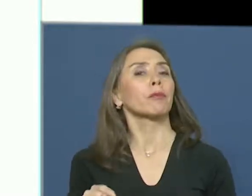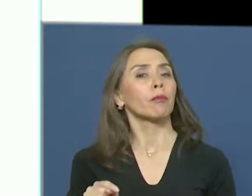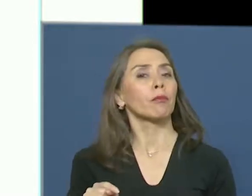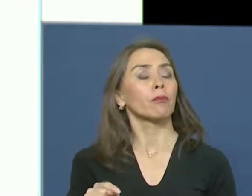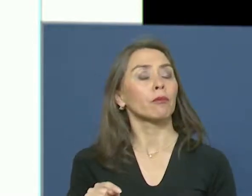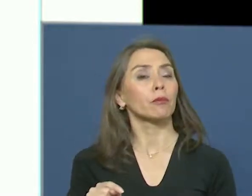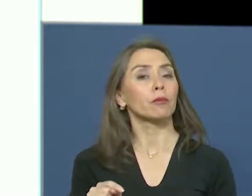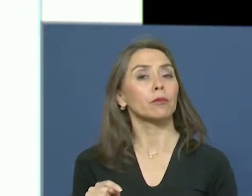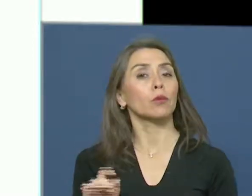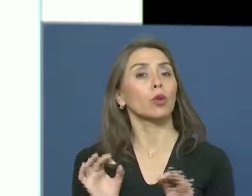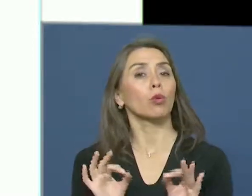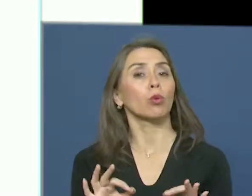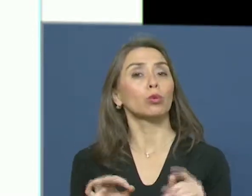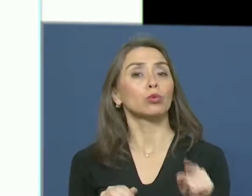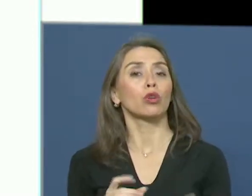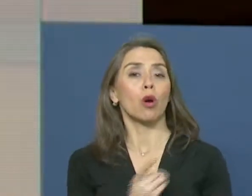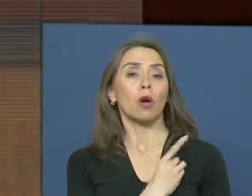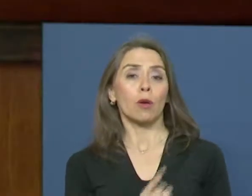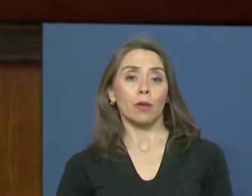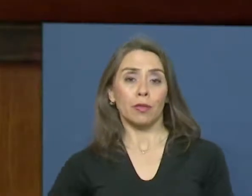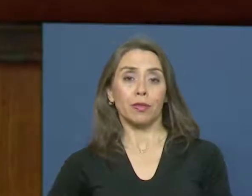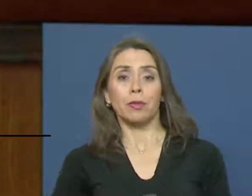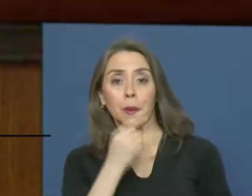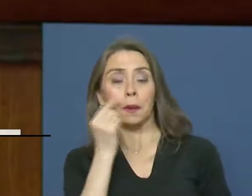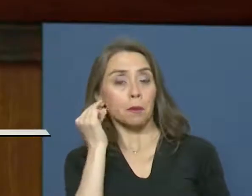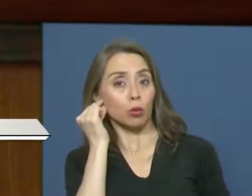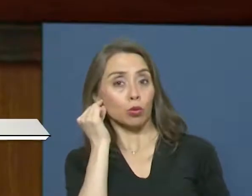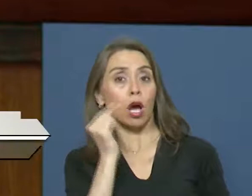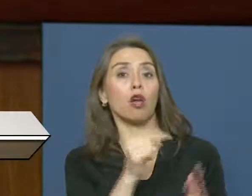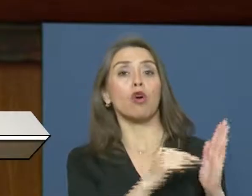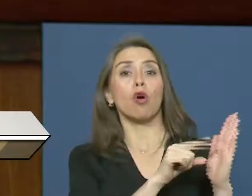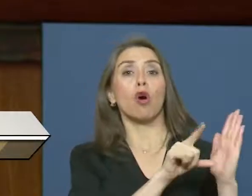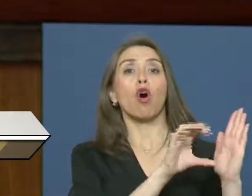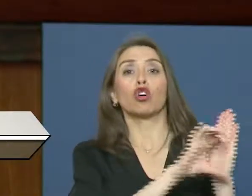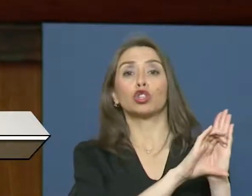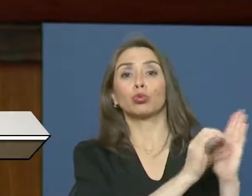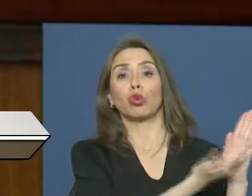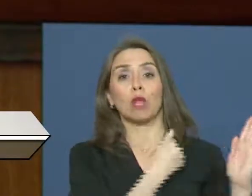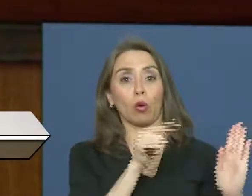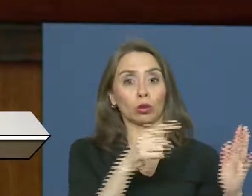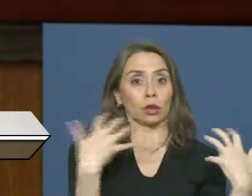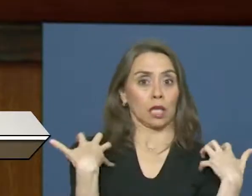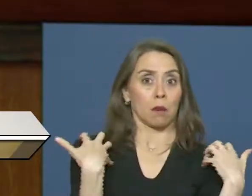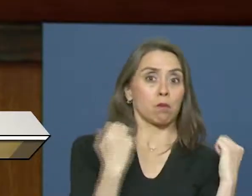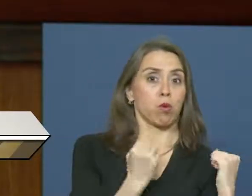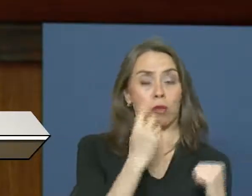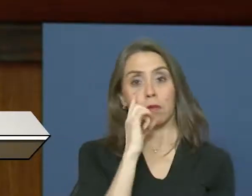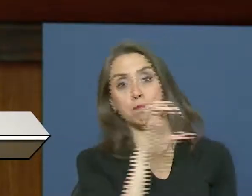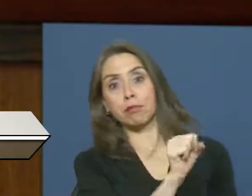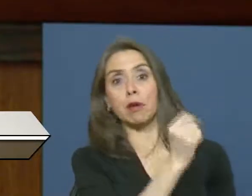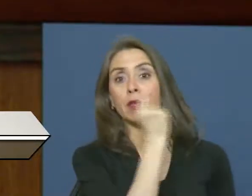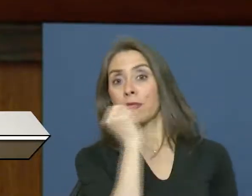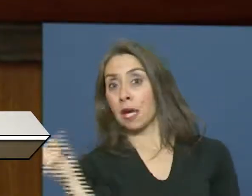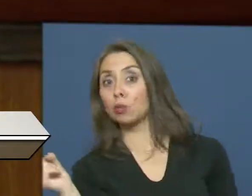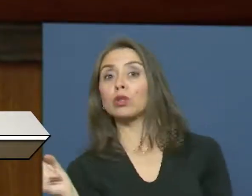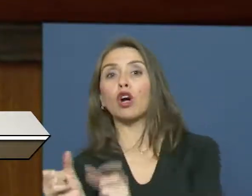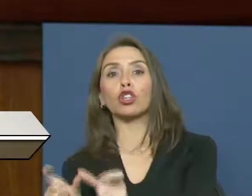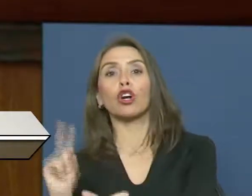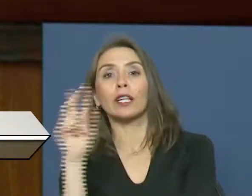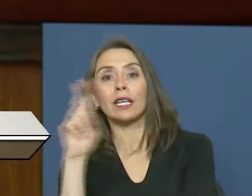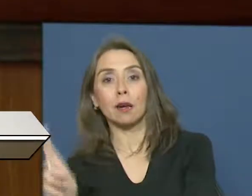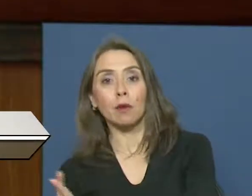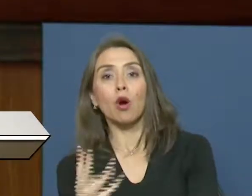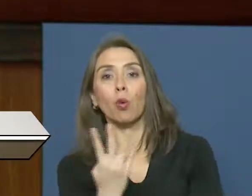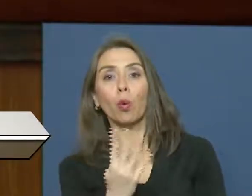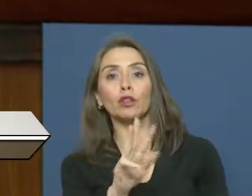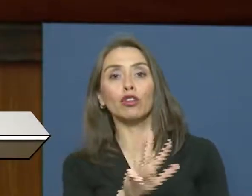el respectivo diputado o diputada, han puesto en conocimiento de la Contraloría. Y el producto más importante son las 490